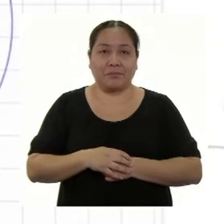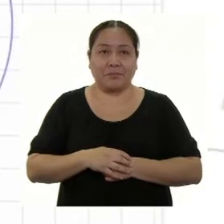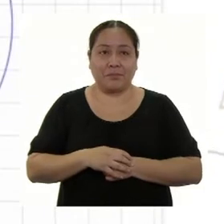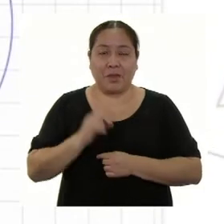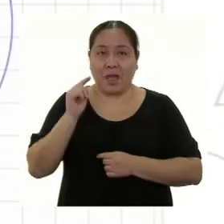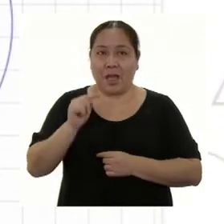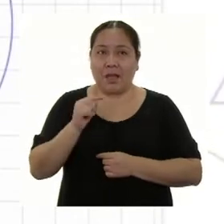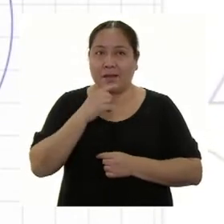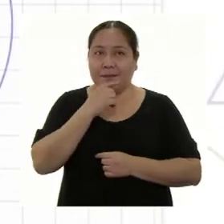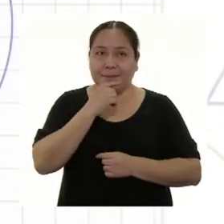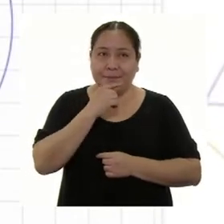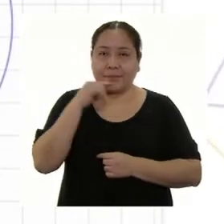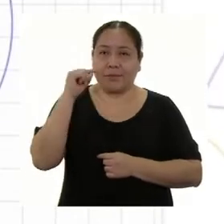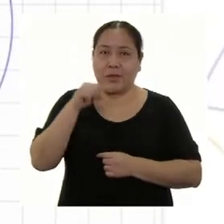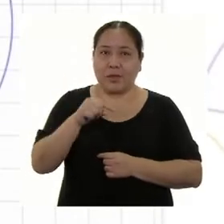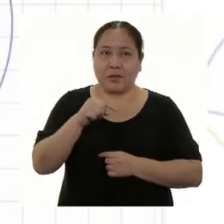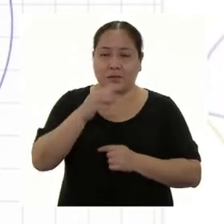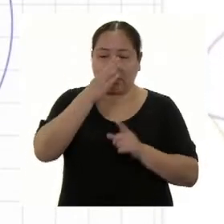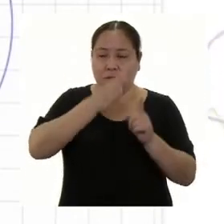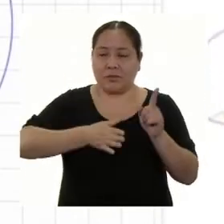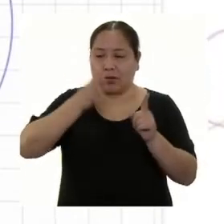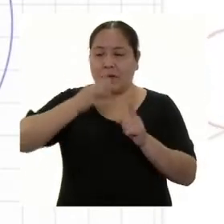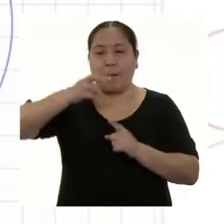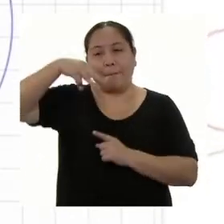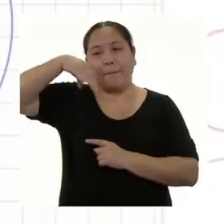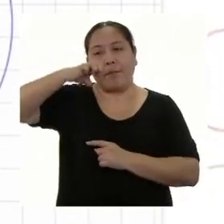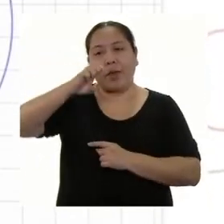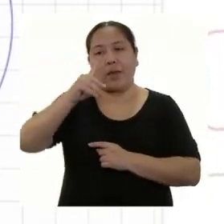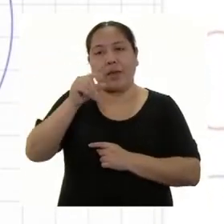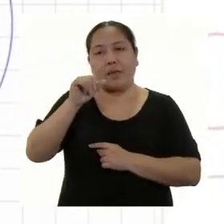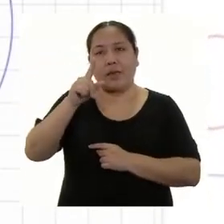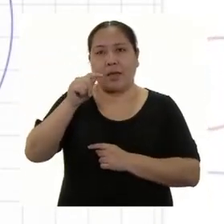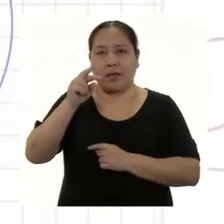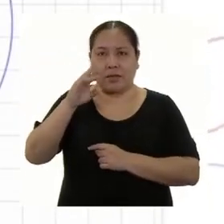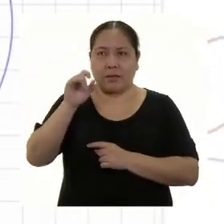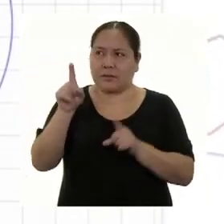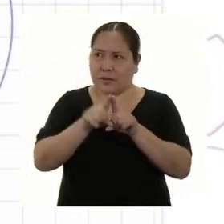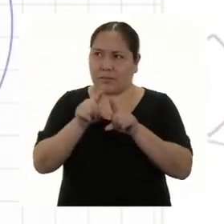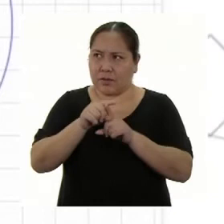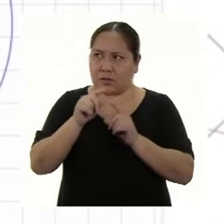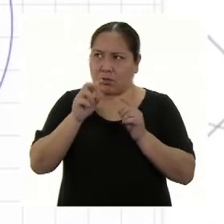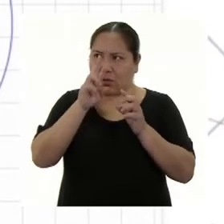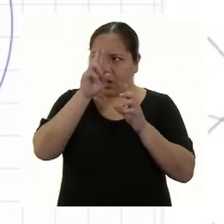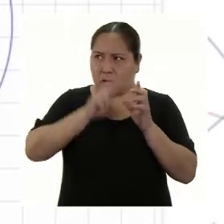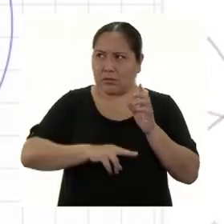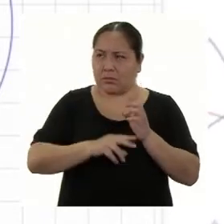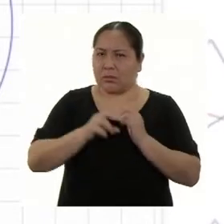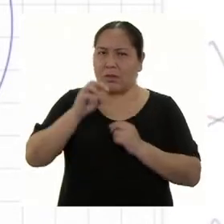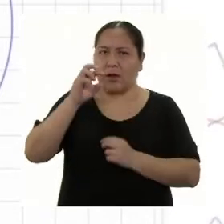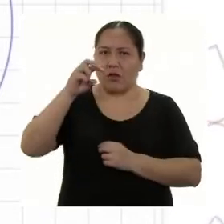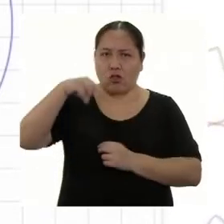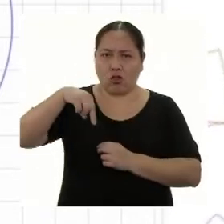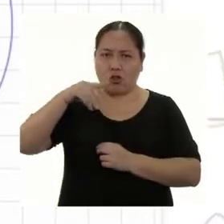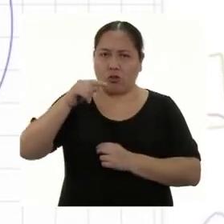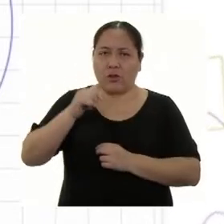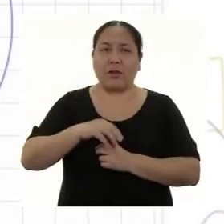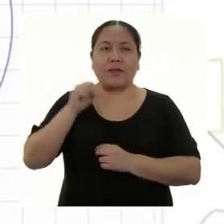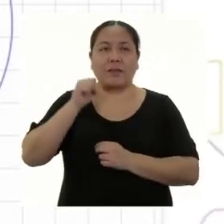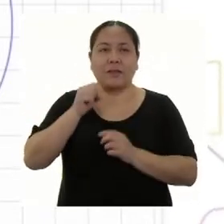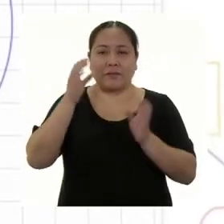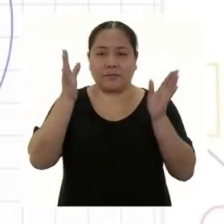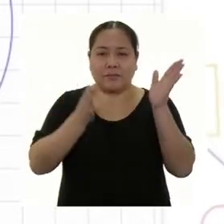Entonces, ¿las mediatrices también son rectas notables? Sí, y la intersección de las mediatrices de un triángulo se